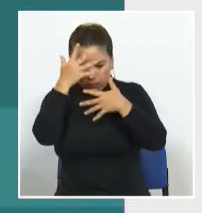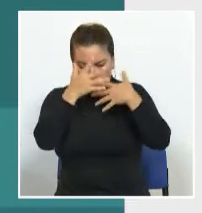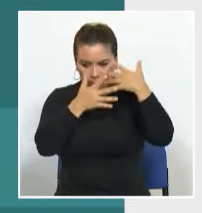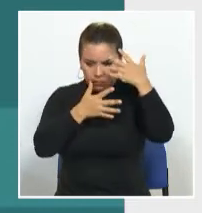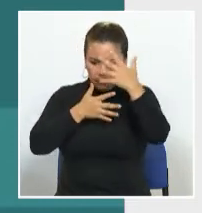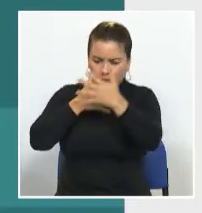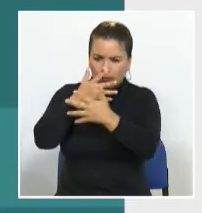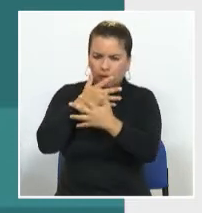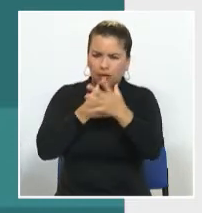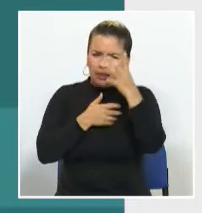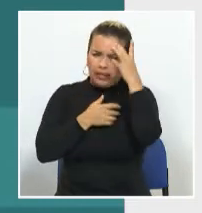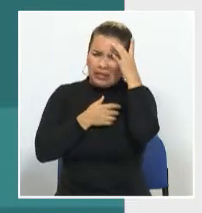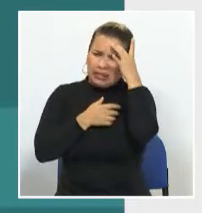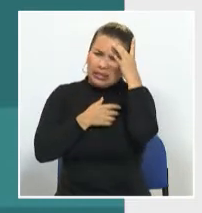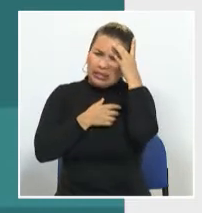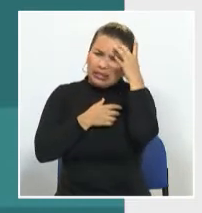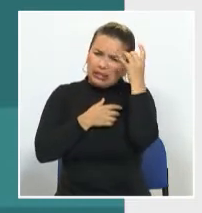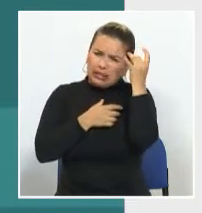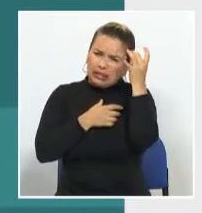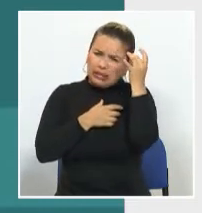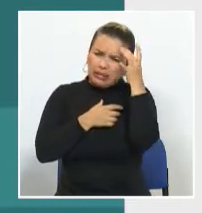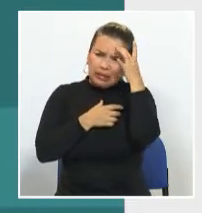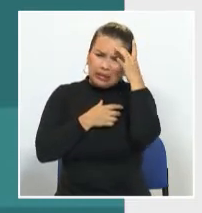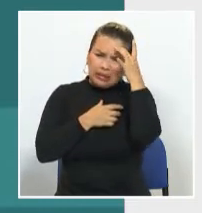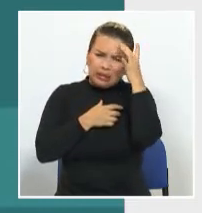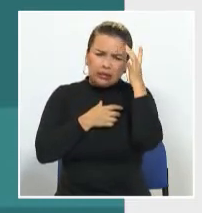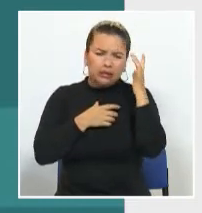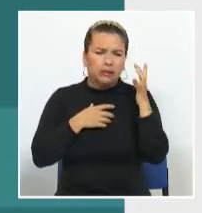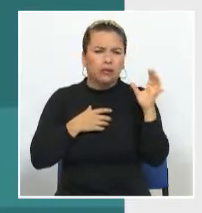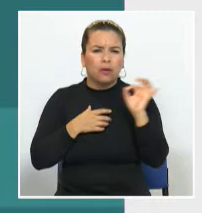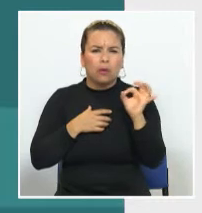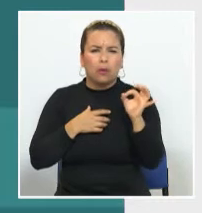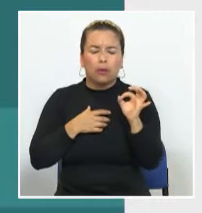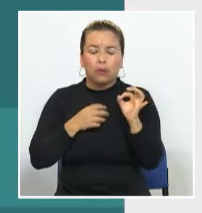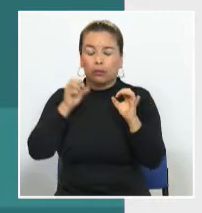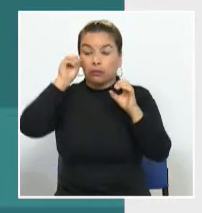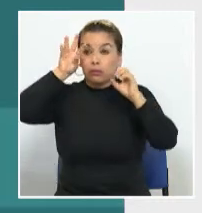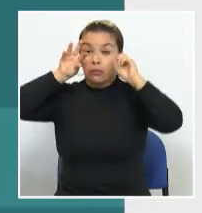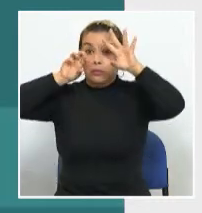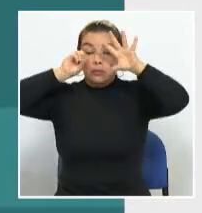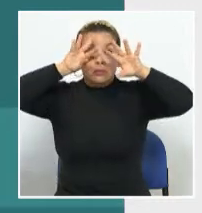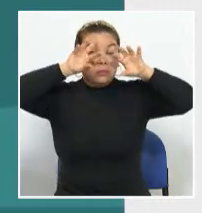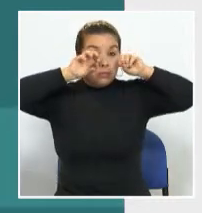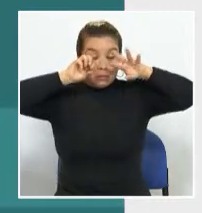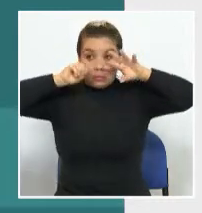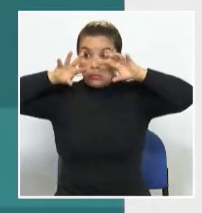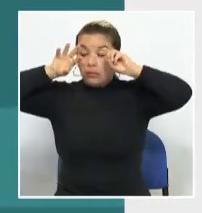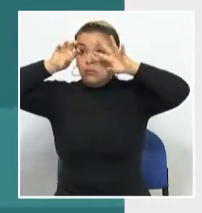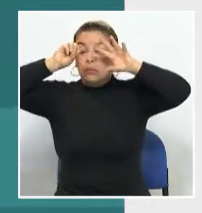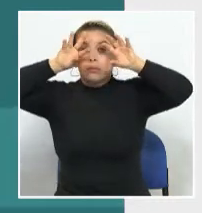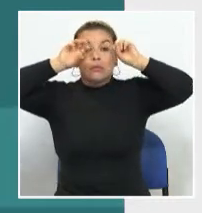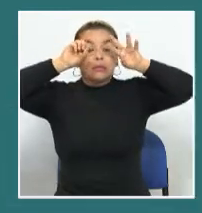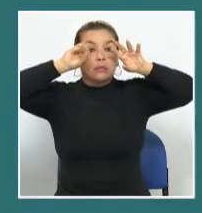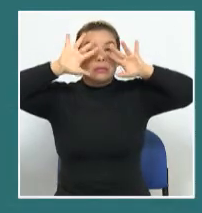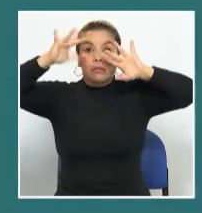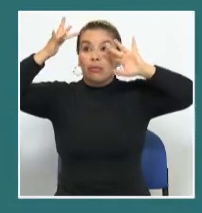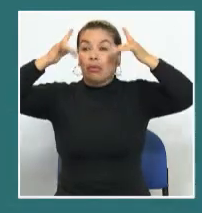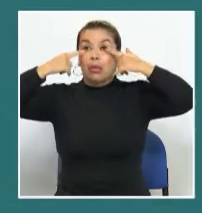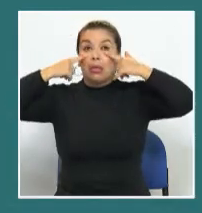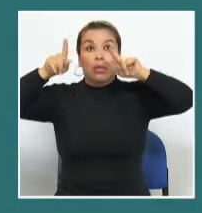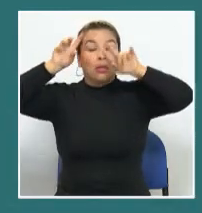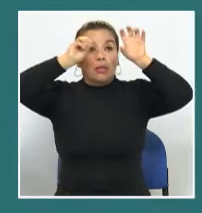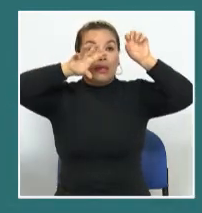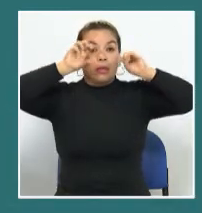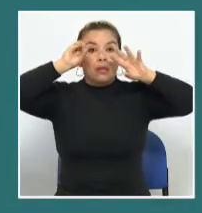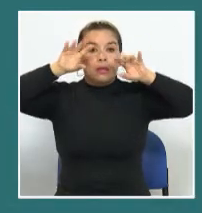dolor de cabeza, puedo tener algo que son una visión de lucecitas que denominamos como fosfenos, pero en general uno no se debe